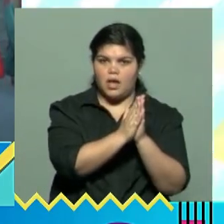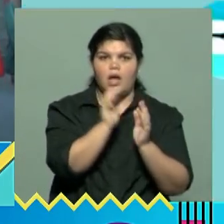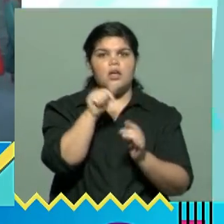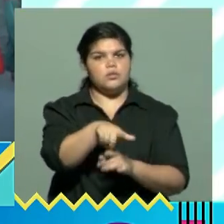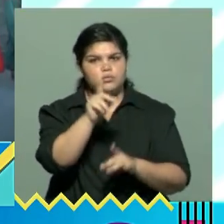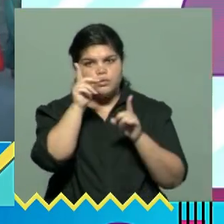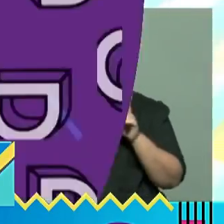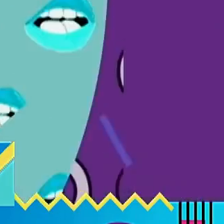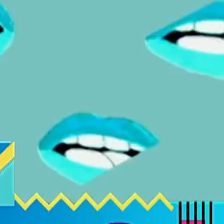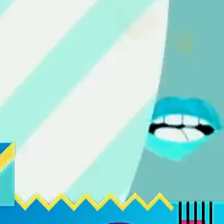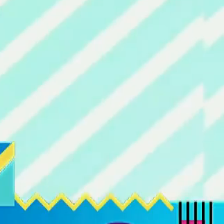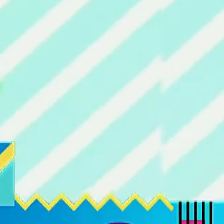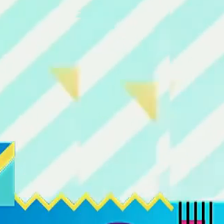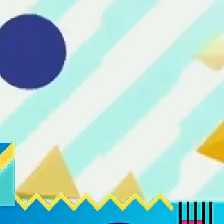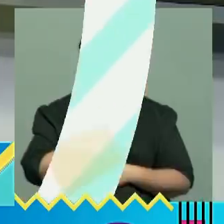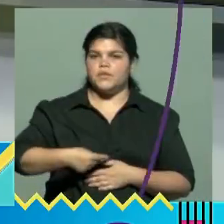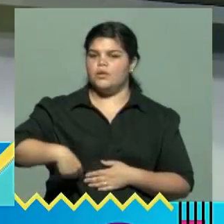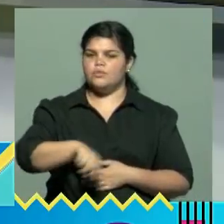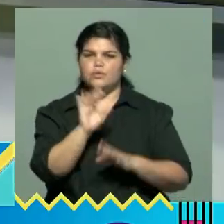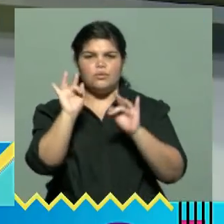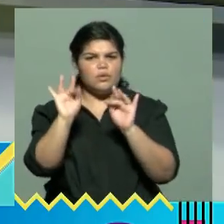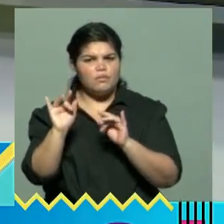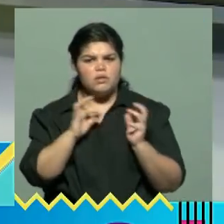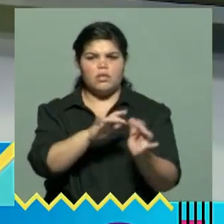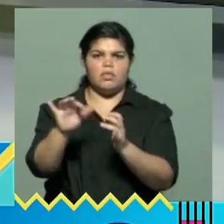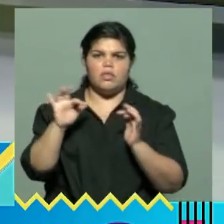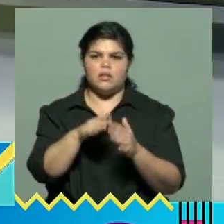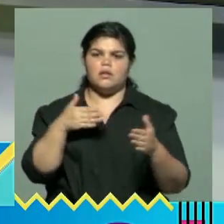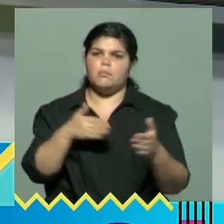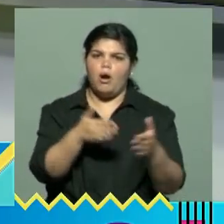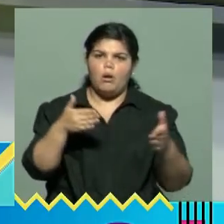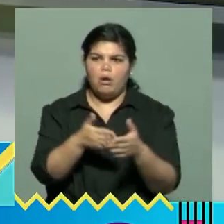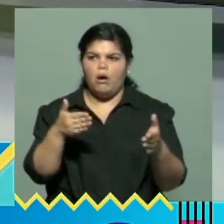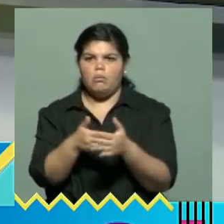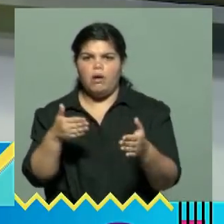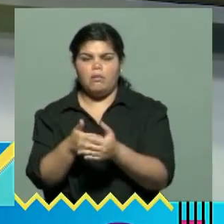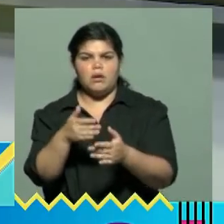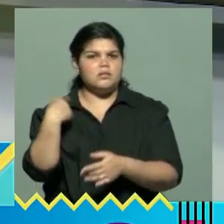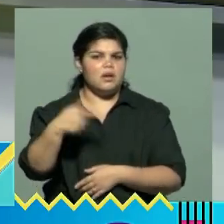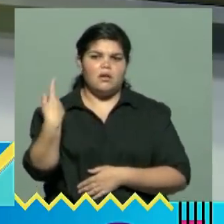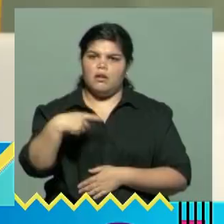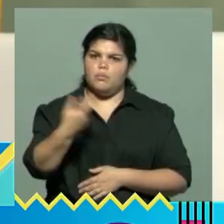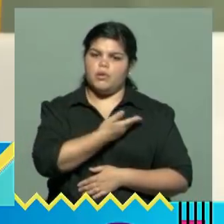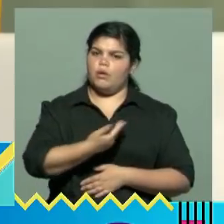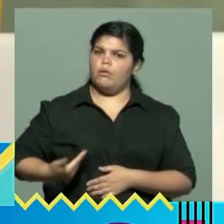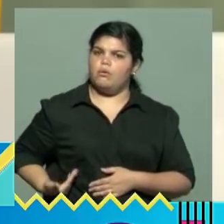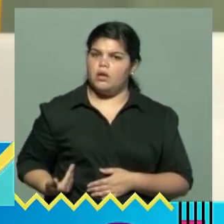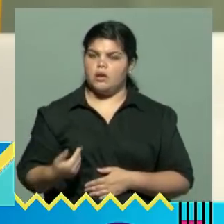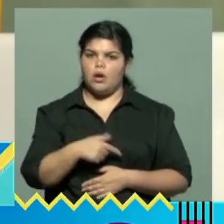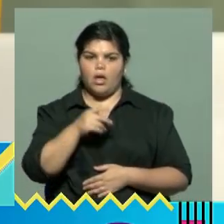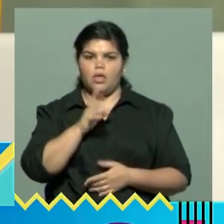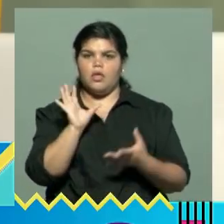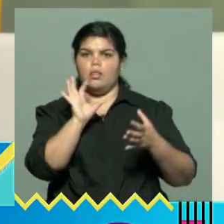que a nosotros nos ha dificultado muchísimo el debate, son las trabas, digamos, que tiene justamente el Estado al seguir,